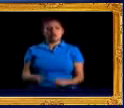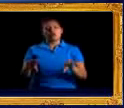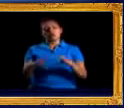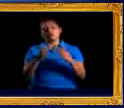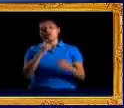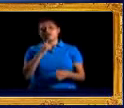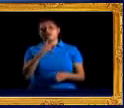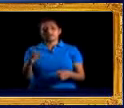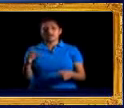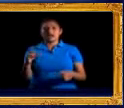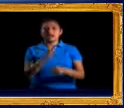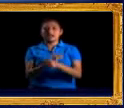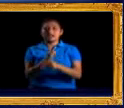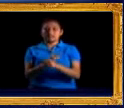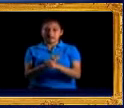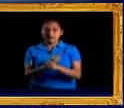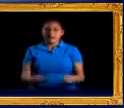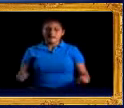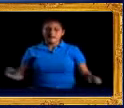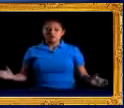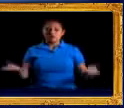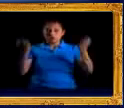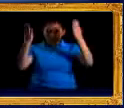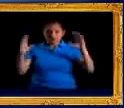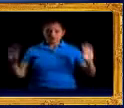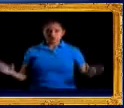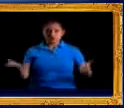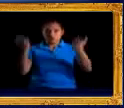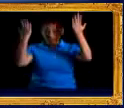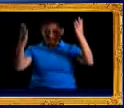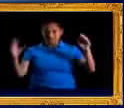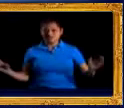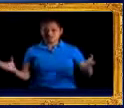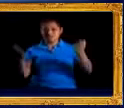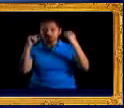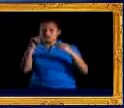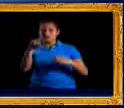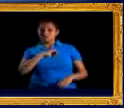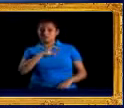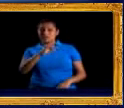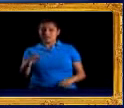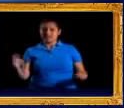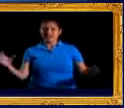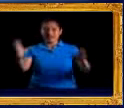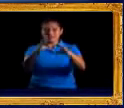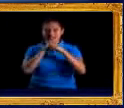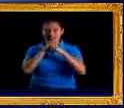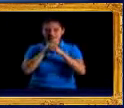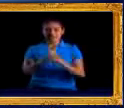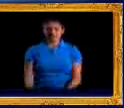iglesia: sube, sube, sube, vas a ser arrebatada.